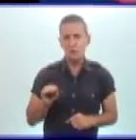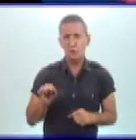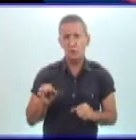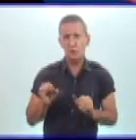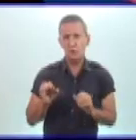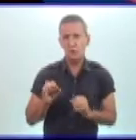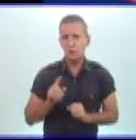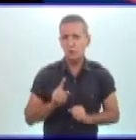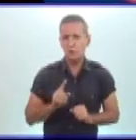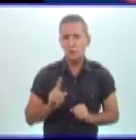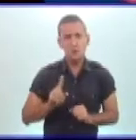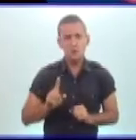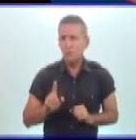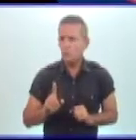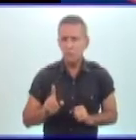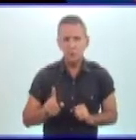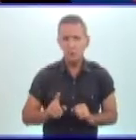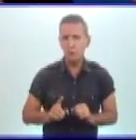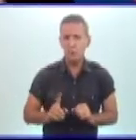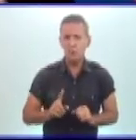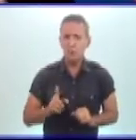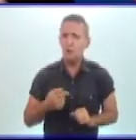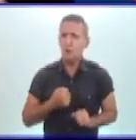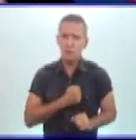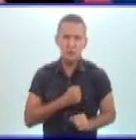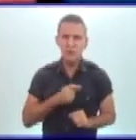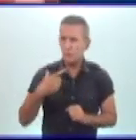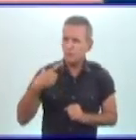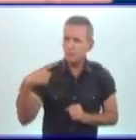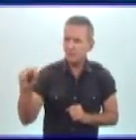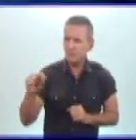la canoa! No, no voy a dejarte ir.